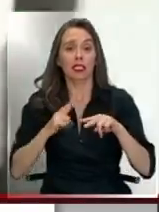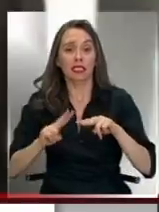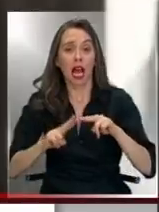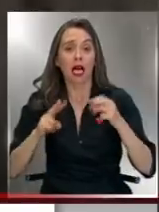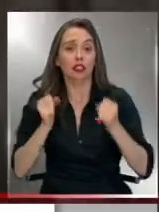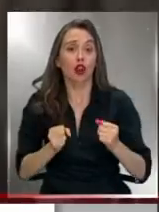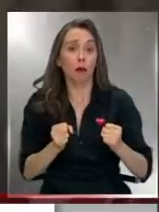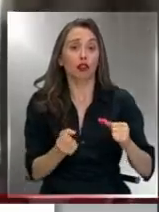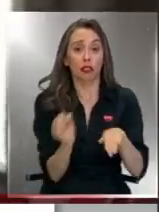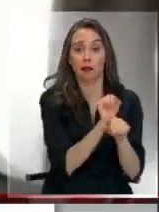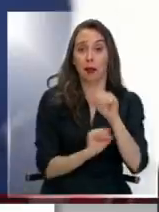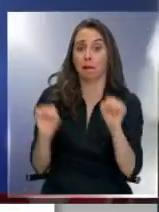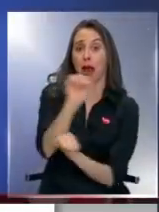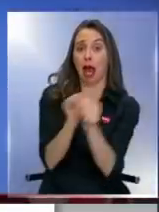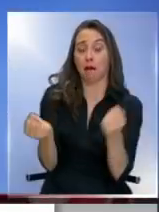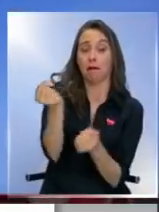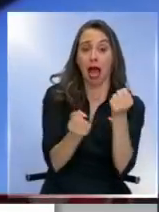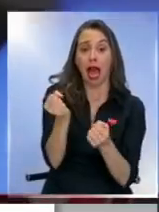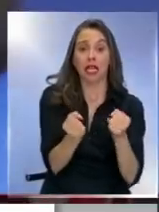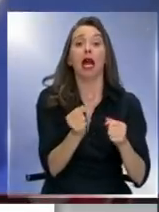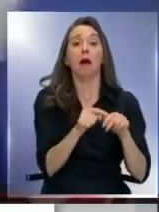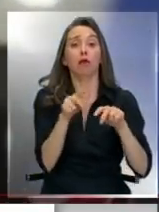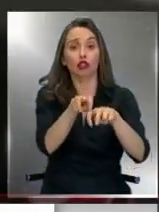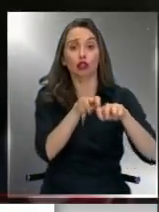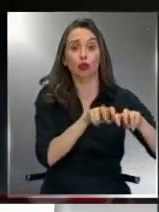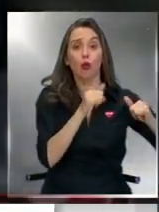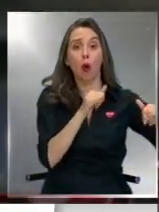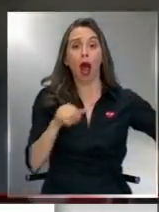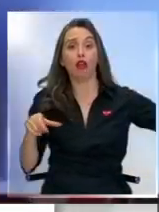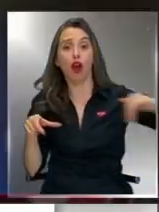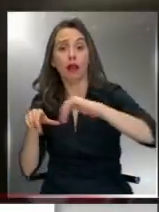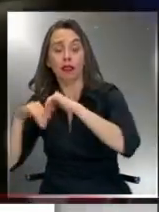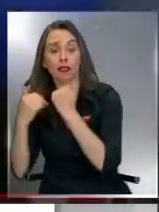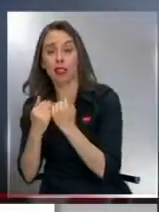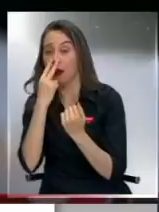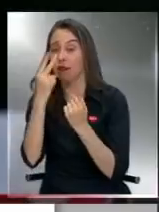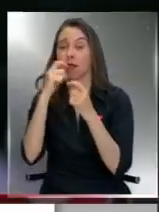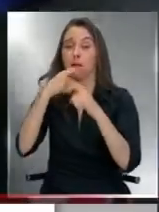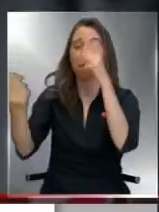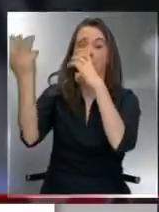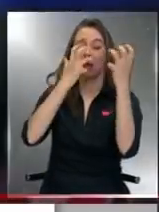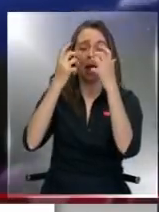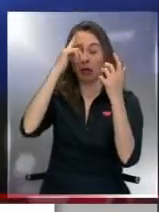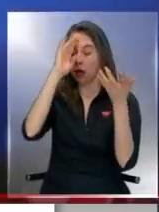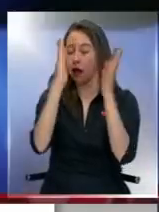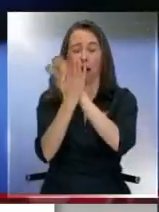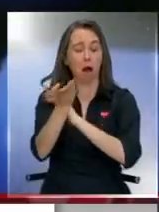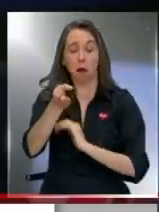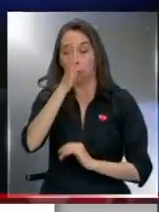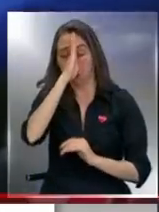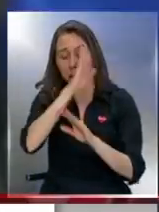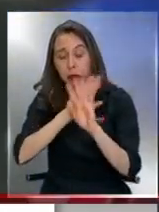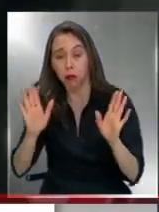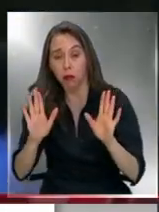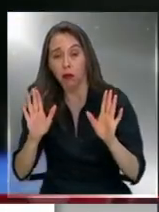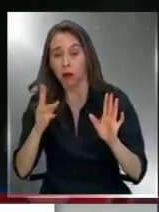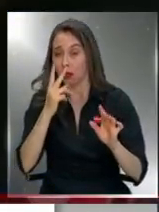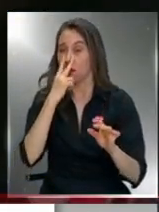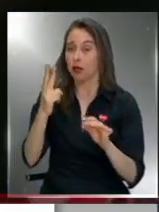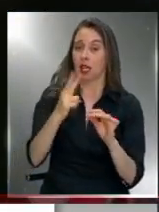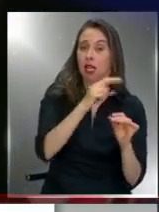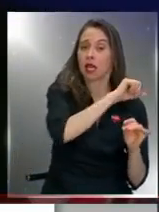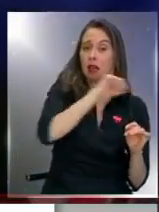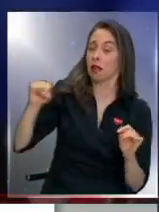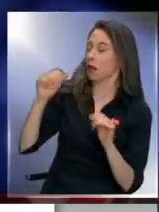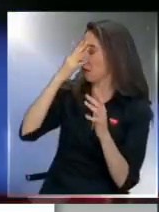salvo acá. Cuando vi la piedra y fue un momento que no recuerdo nada hasta que reaccioné de vuelta y manoteó el volante fuerte y le dijo,